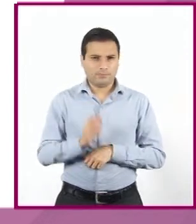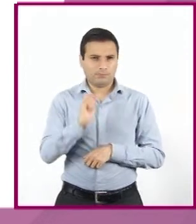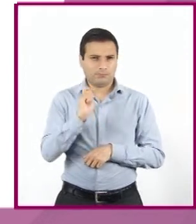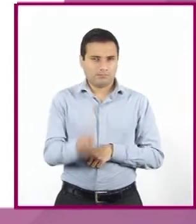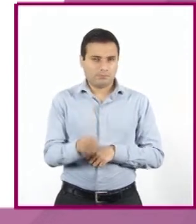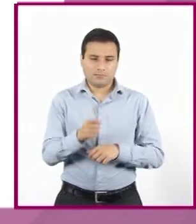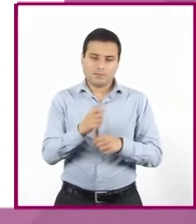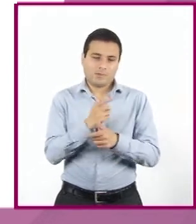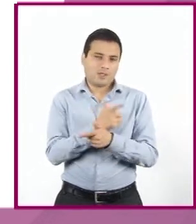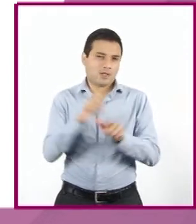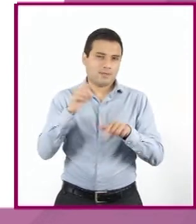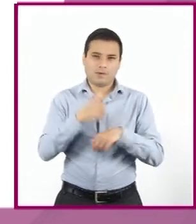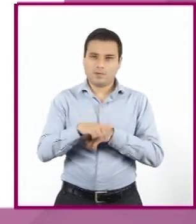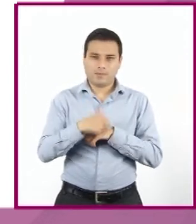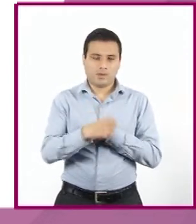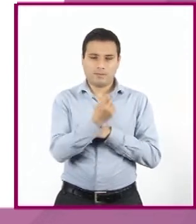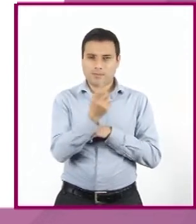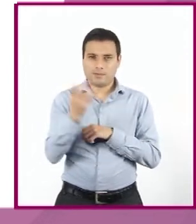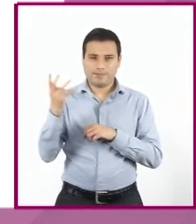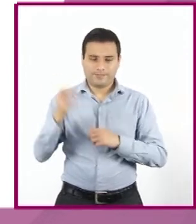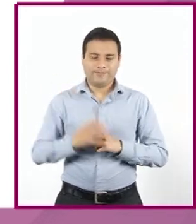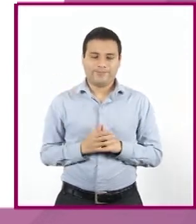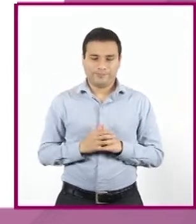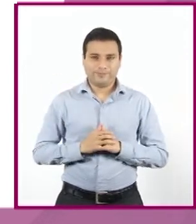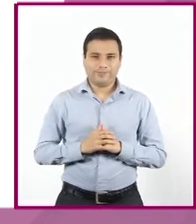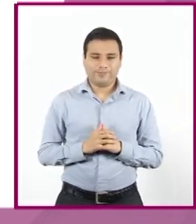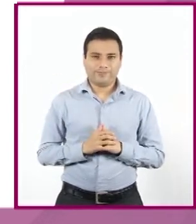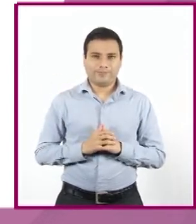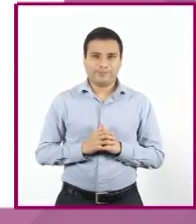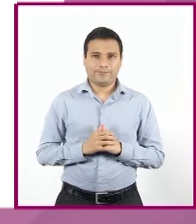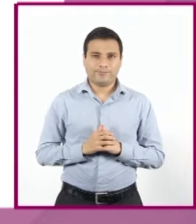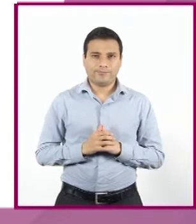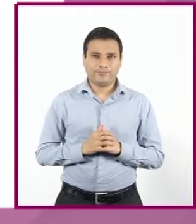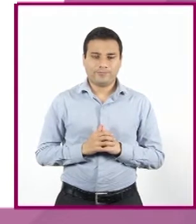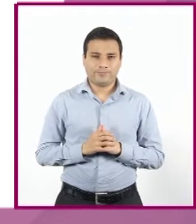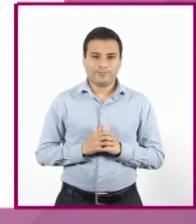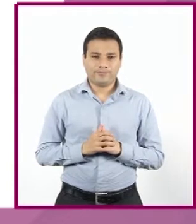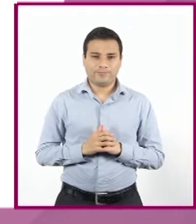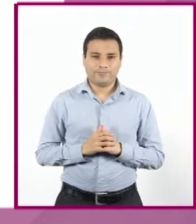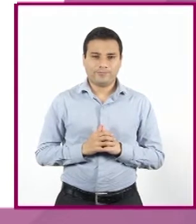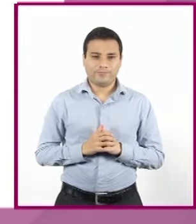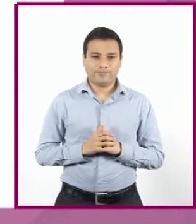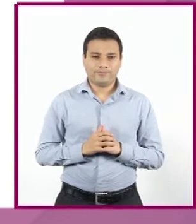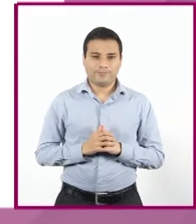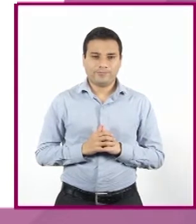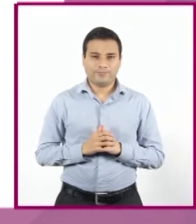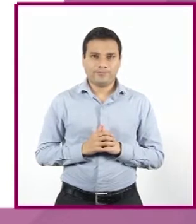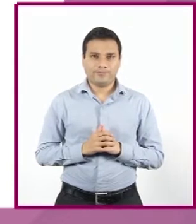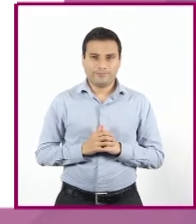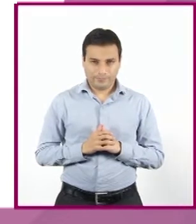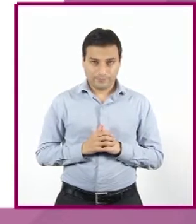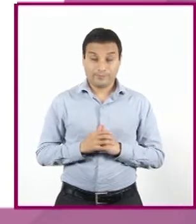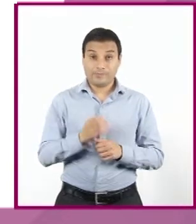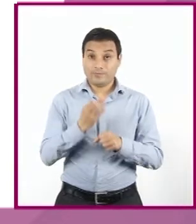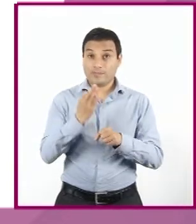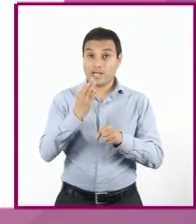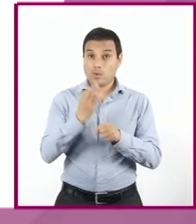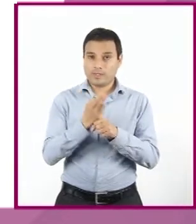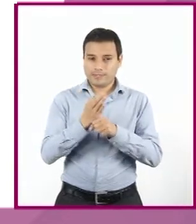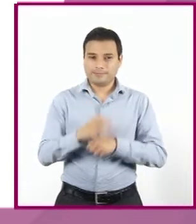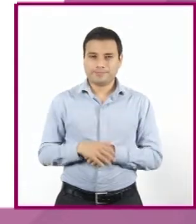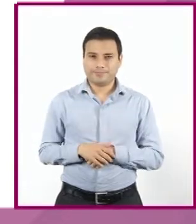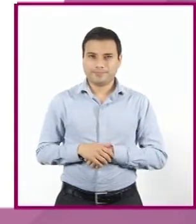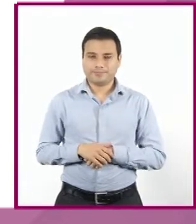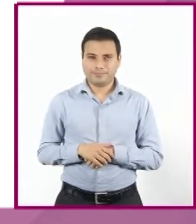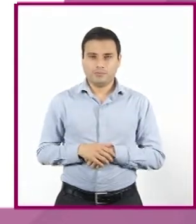a cualquier término de la sucesión, es decir, el enésimo término. En este caso, vamos a colocar